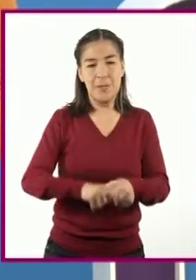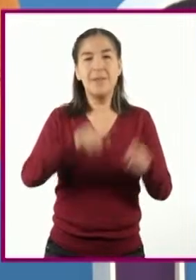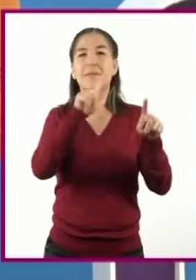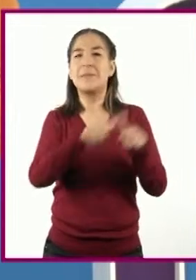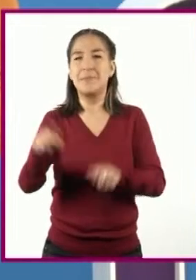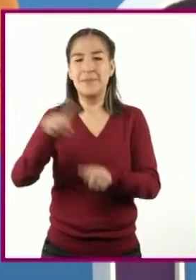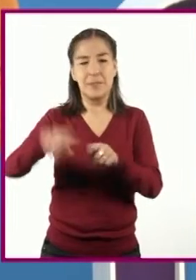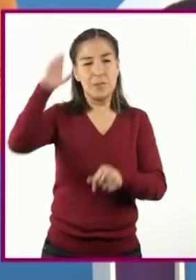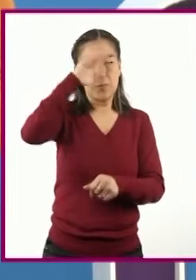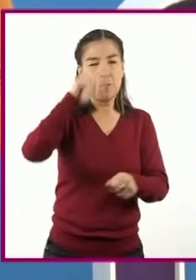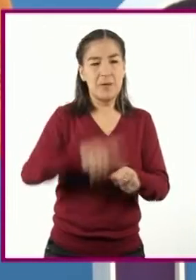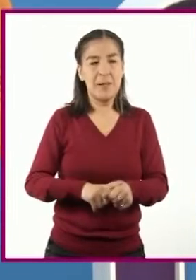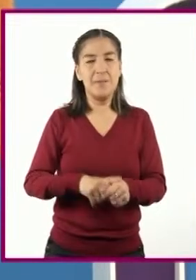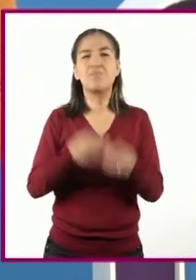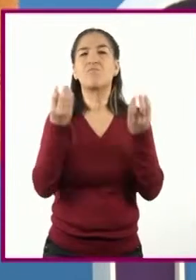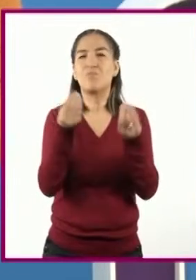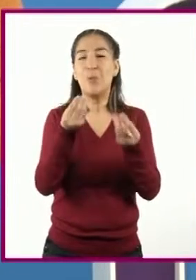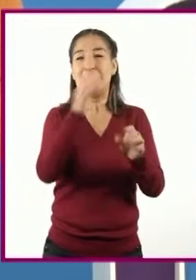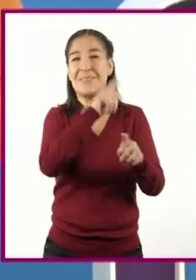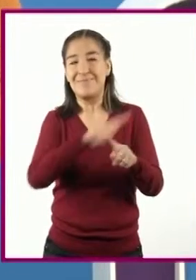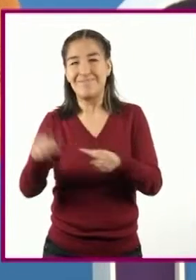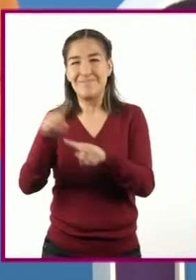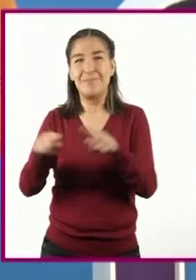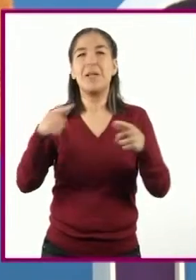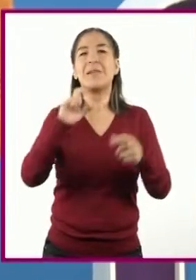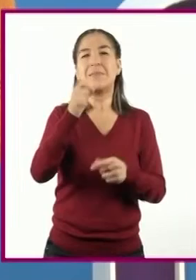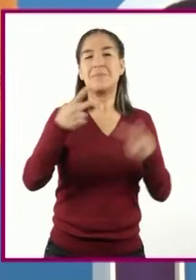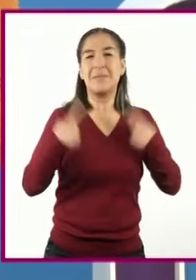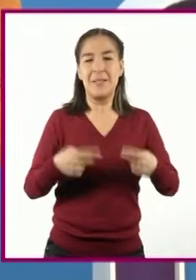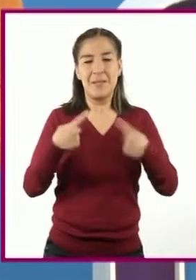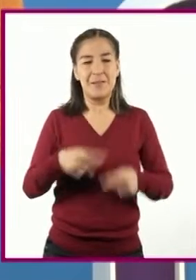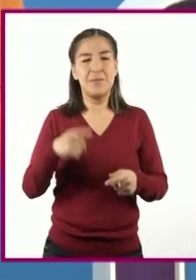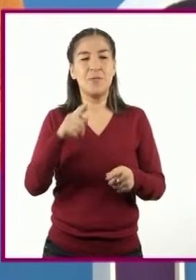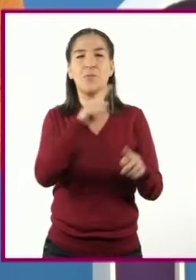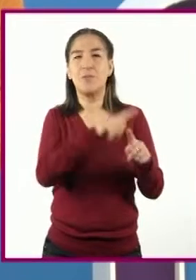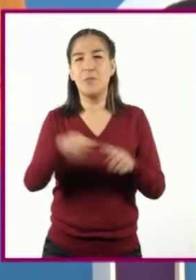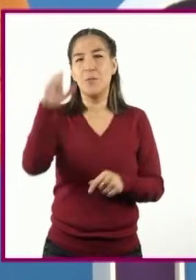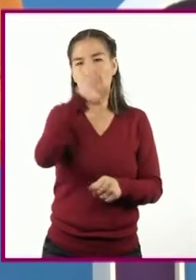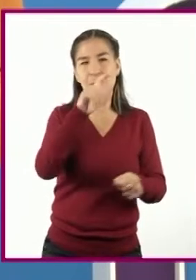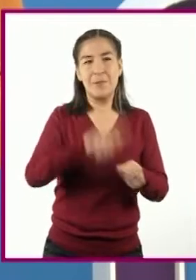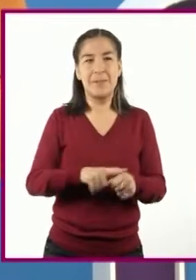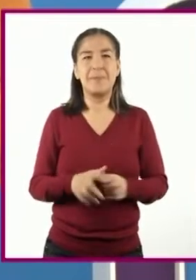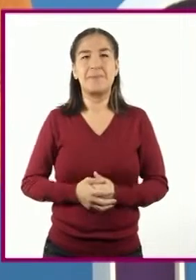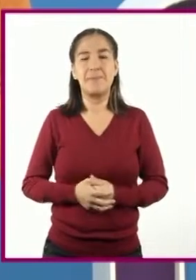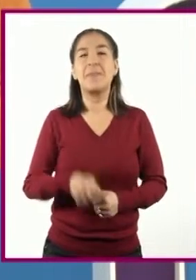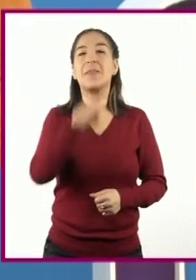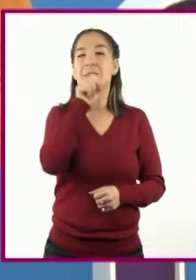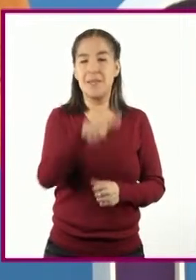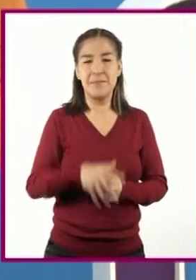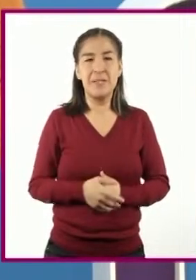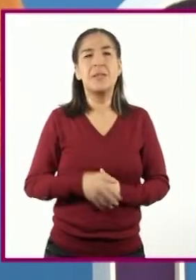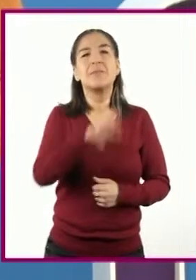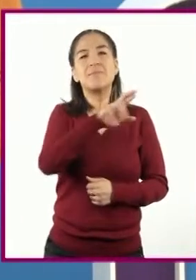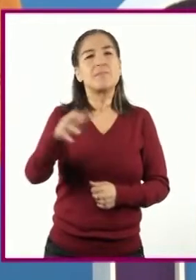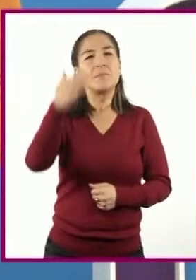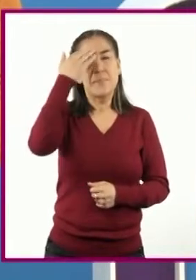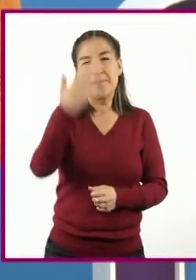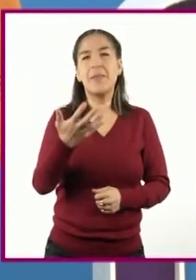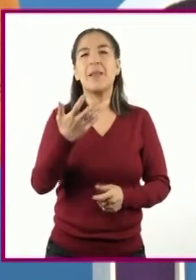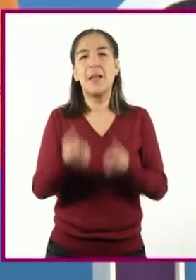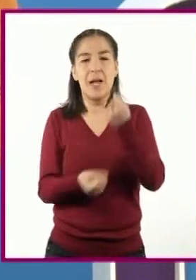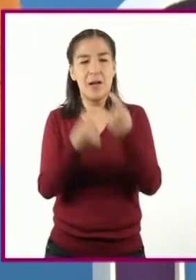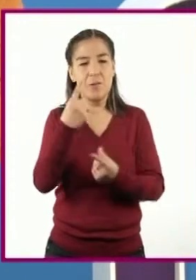cultural, multiculturalidad e interculturalidad. También reconoceremos